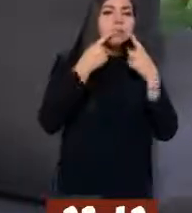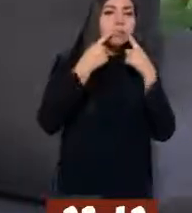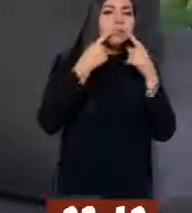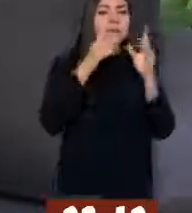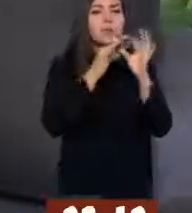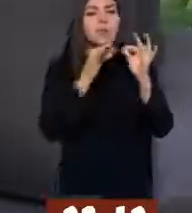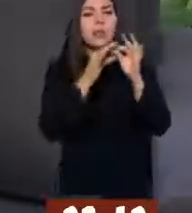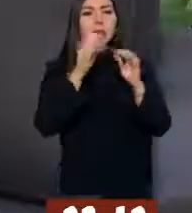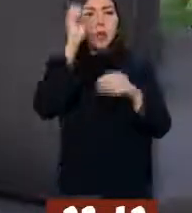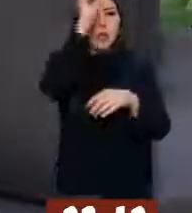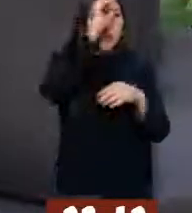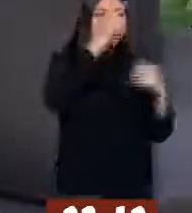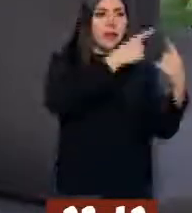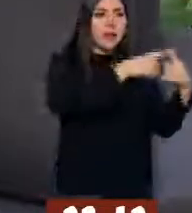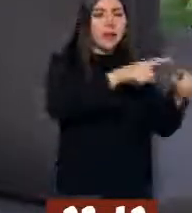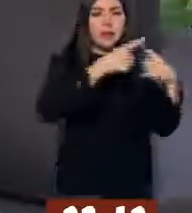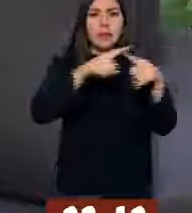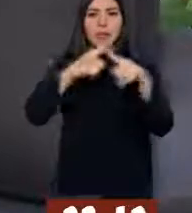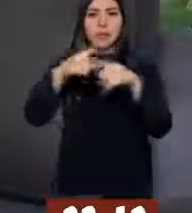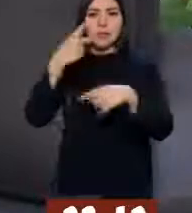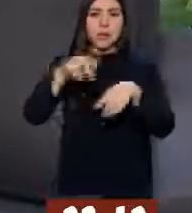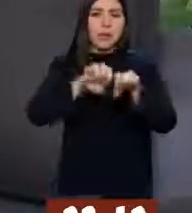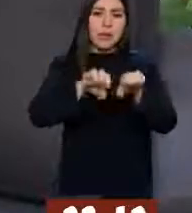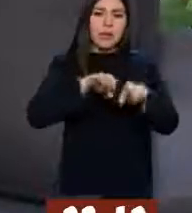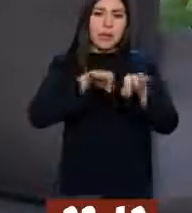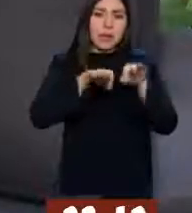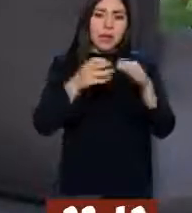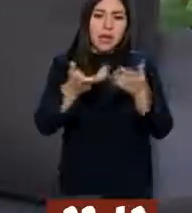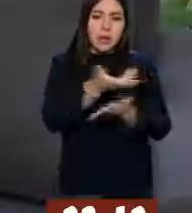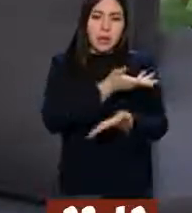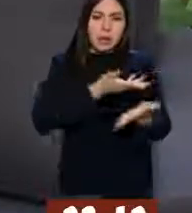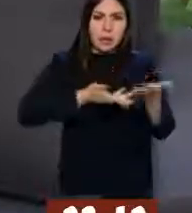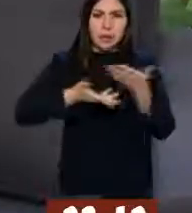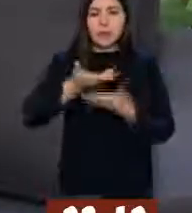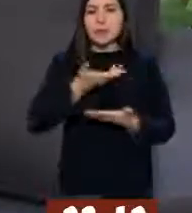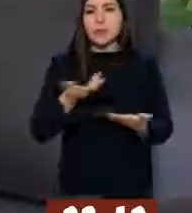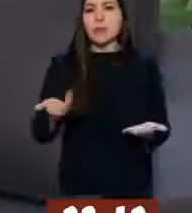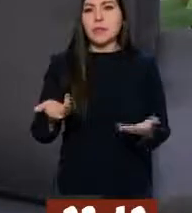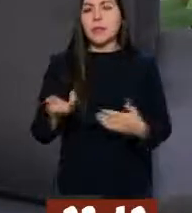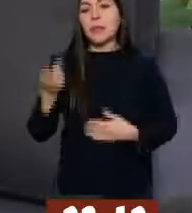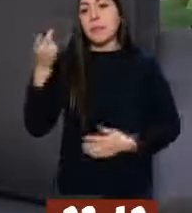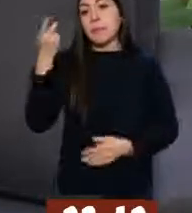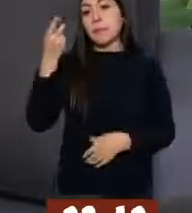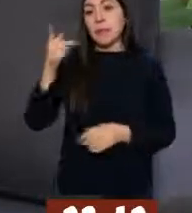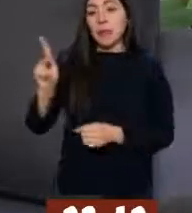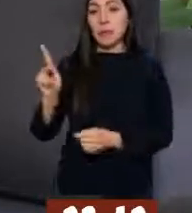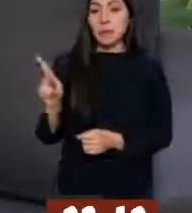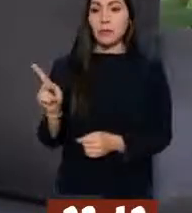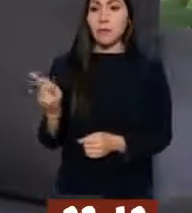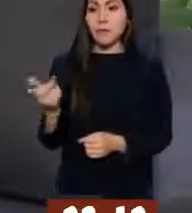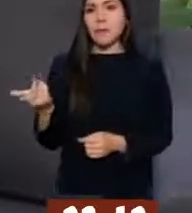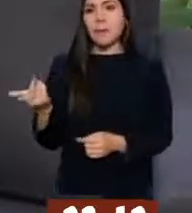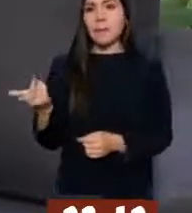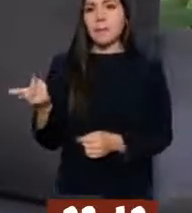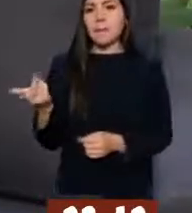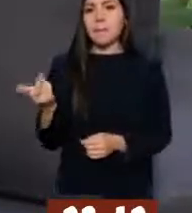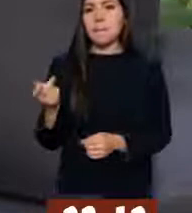diferentes puntos de vista en su propio gabinete. Obviamente, pues la perspectiva